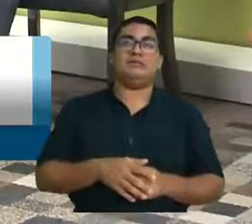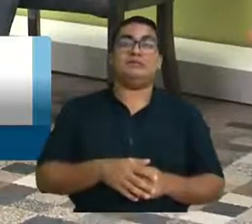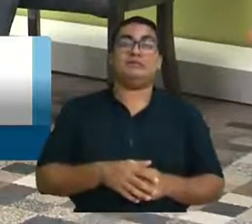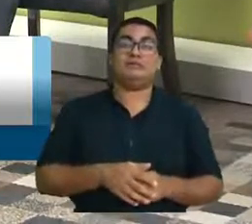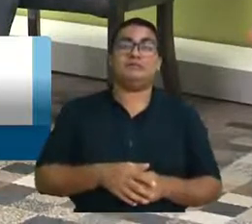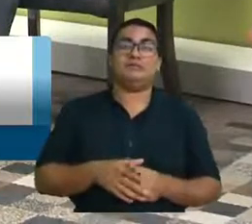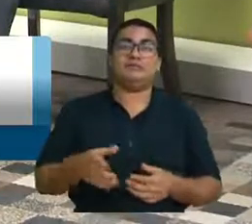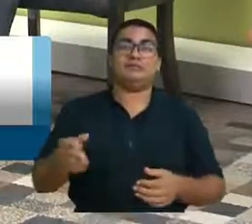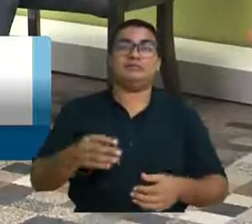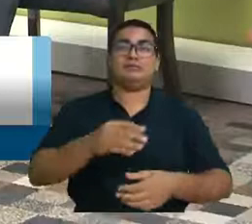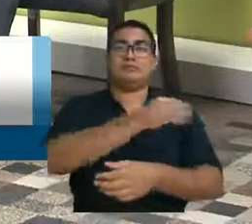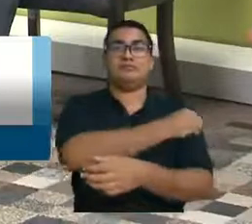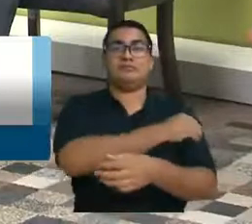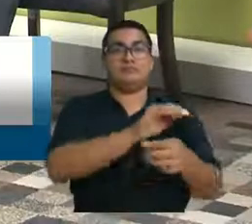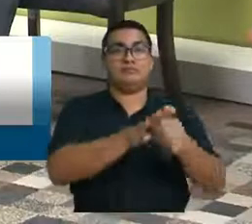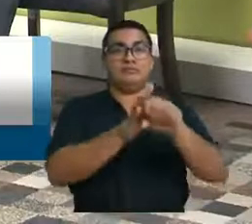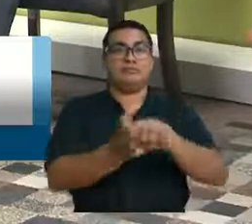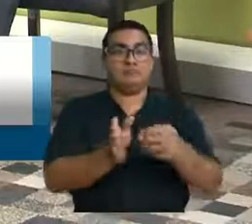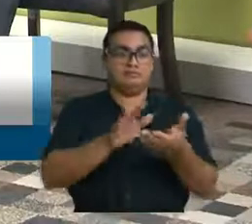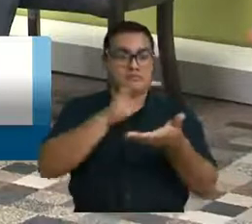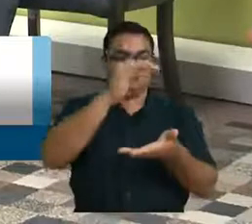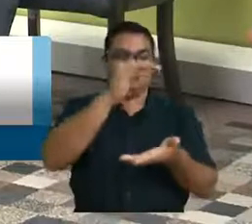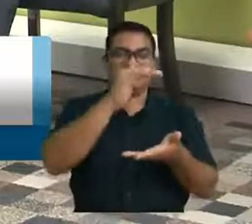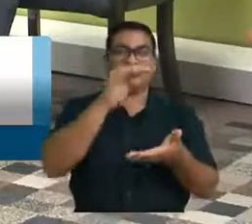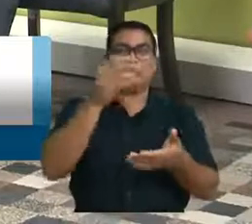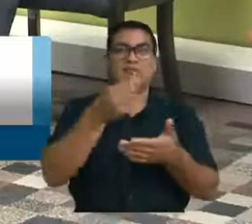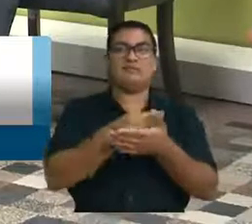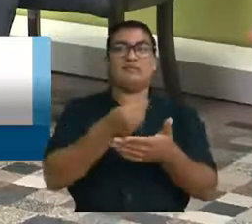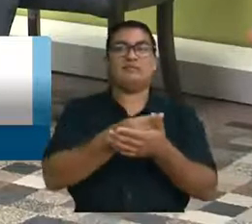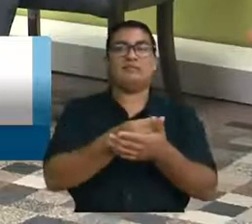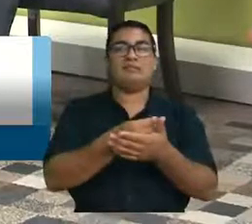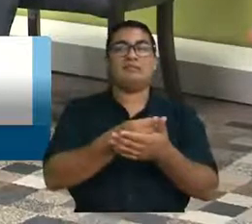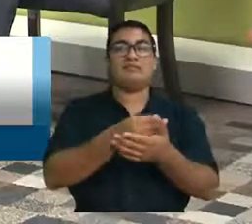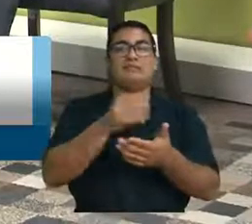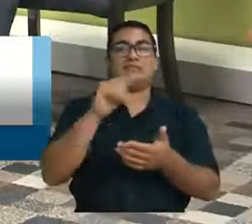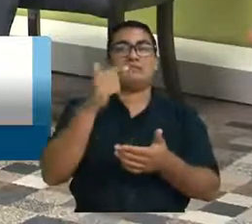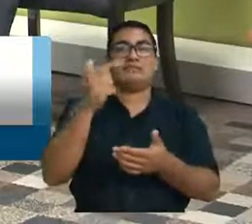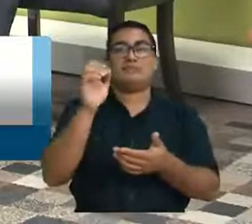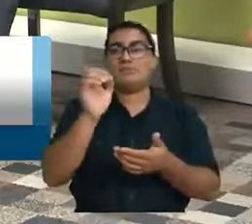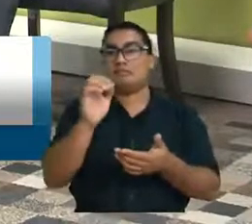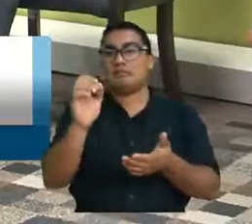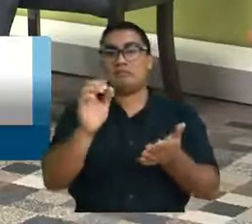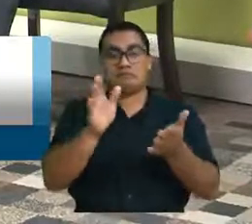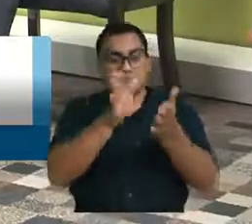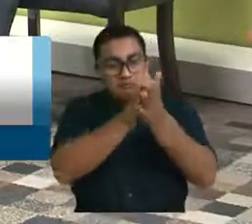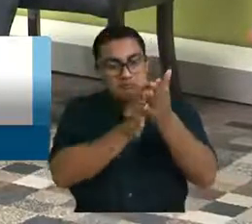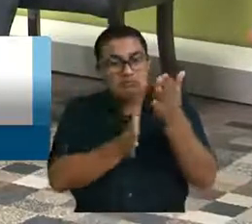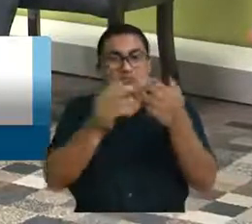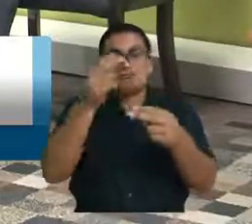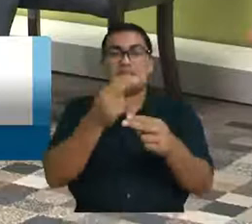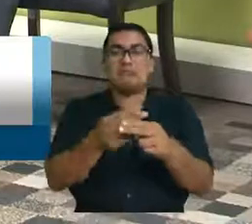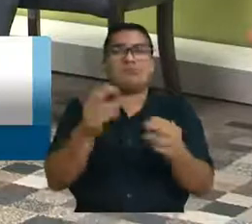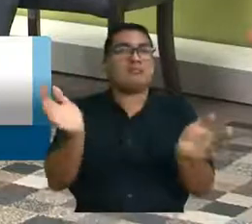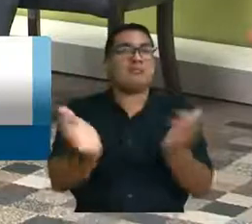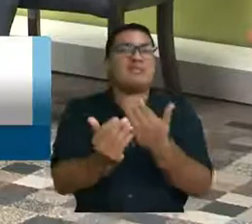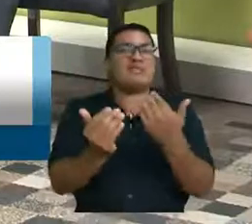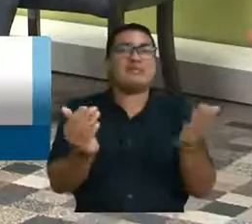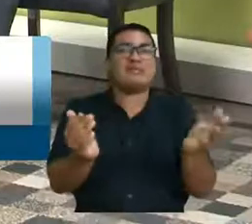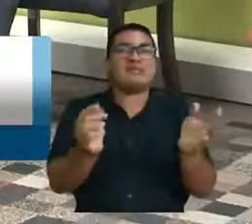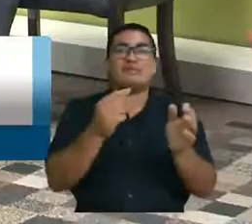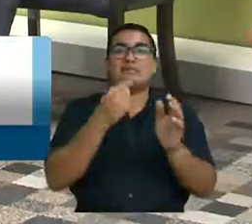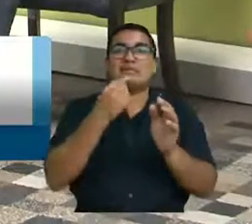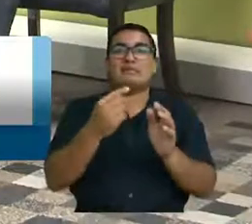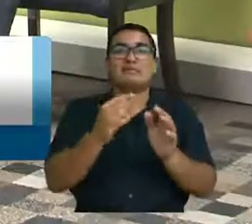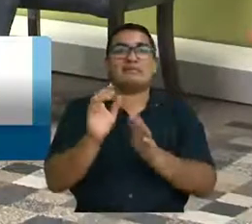de alcohol, algunos alcohol gel que están menos vendiendo. Menos del 60%. No traen nada en su etiqueta. Correcto. No dice, por